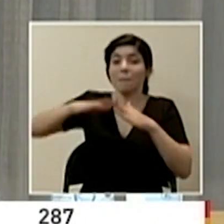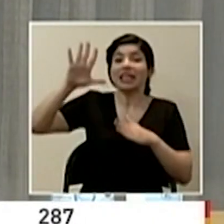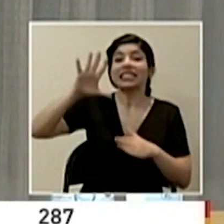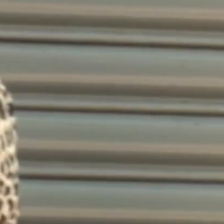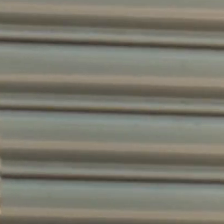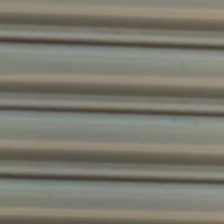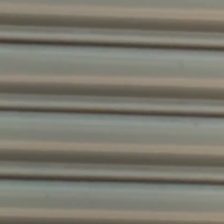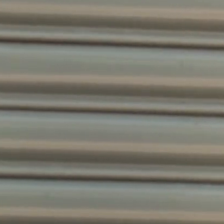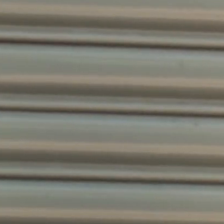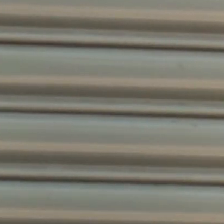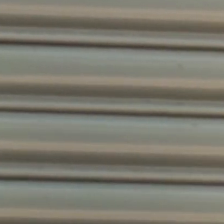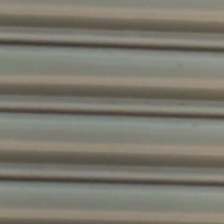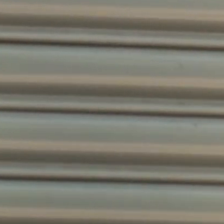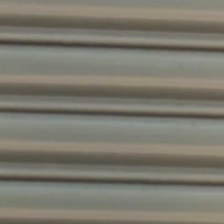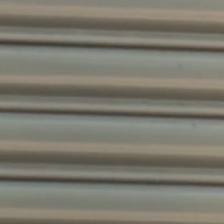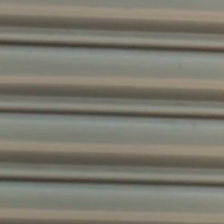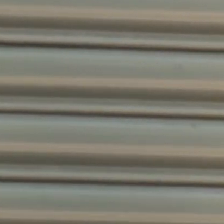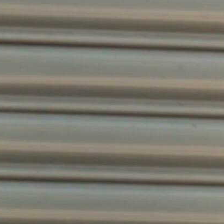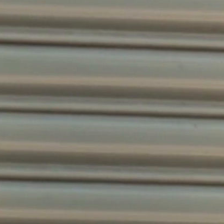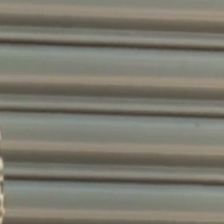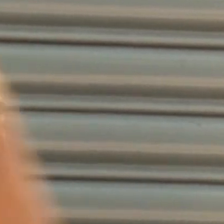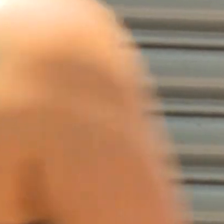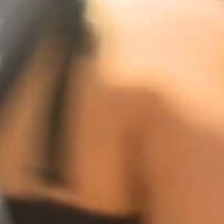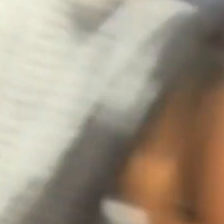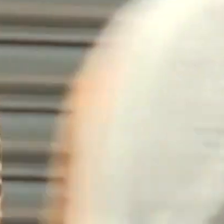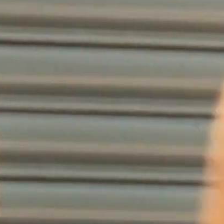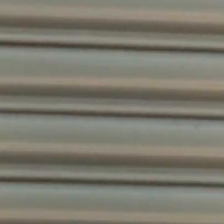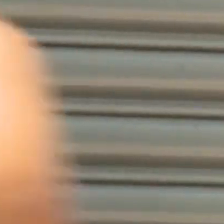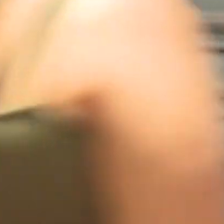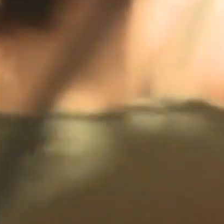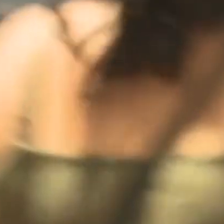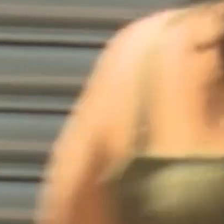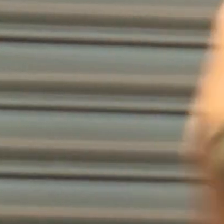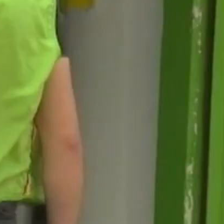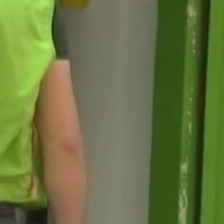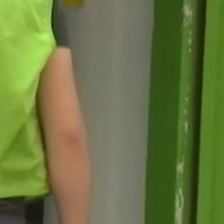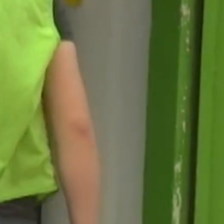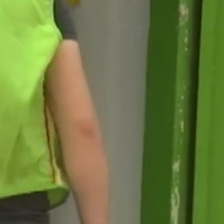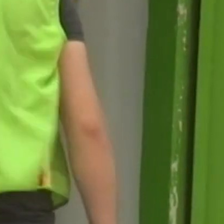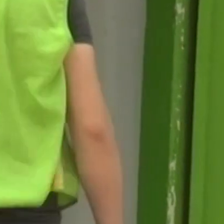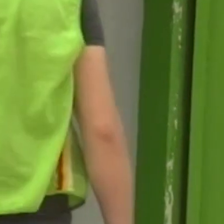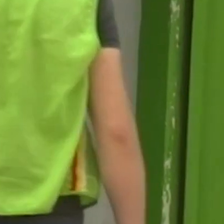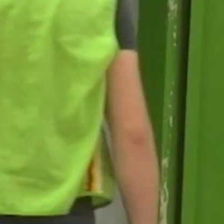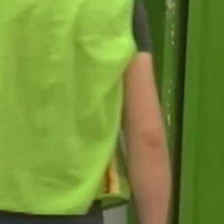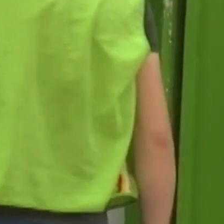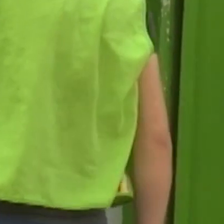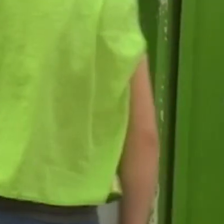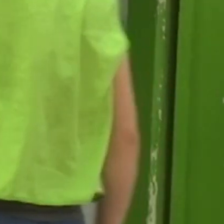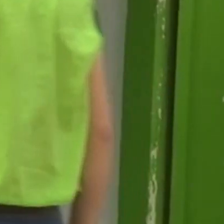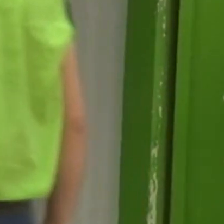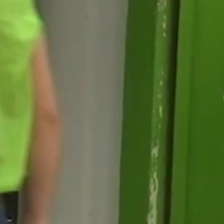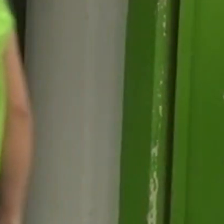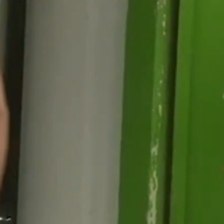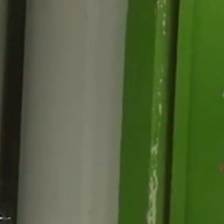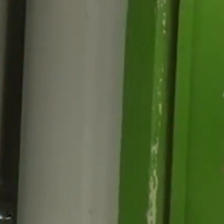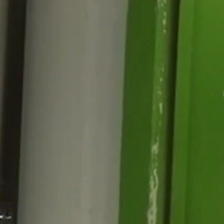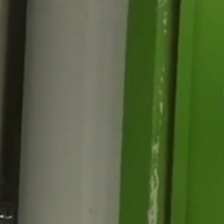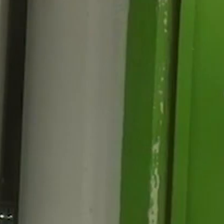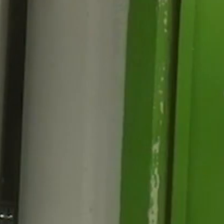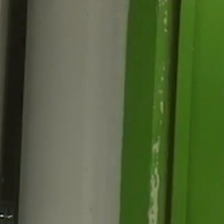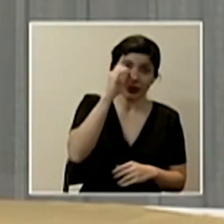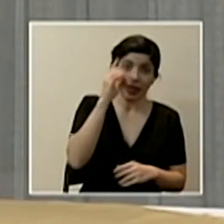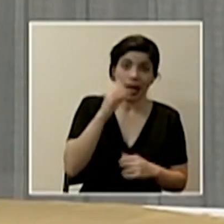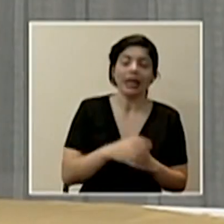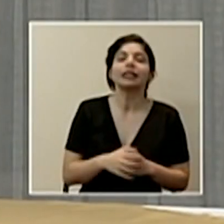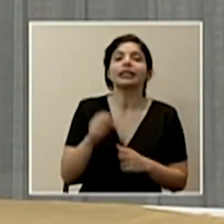50,000 casos. Los locales comerciales que tienen autorización para abrir e incumplen con las medidas sanitarias establecidas se exponen a la suspensión de